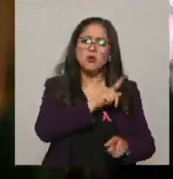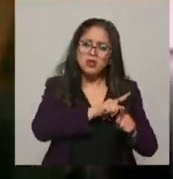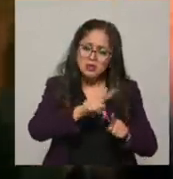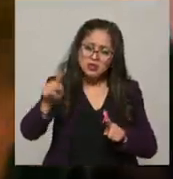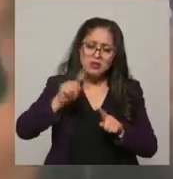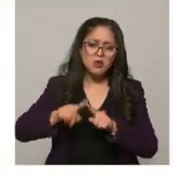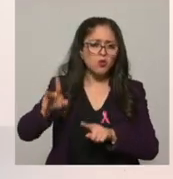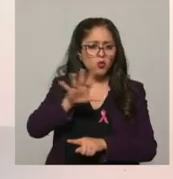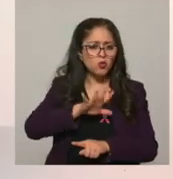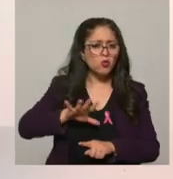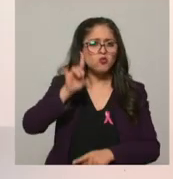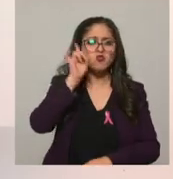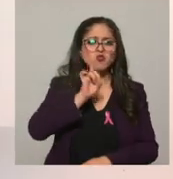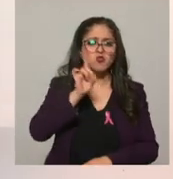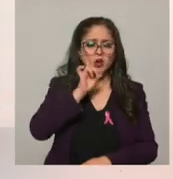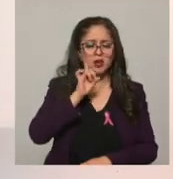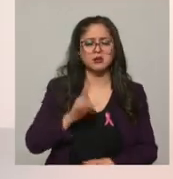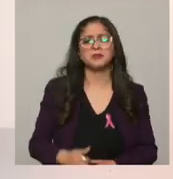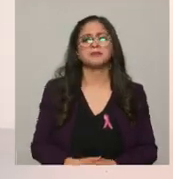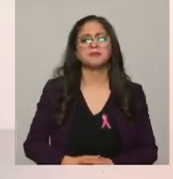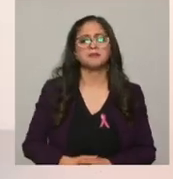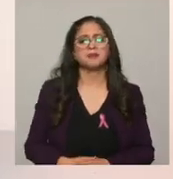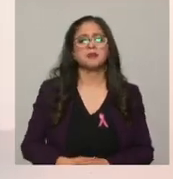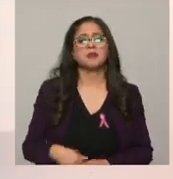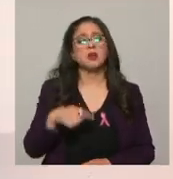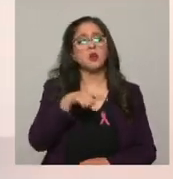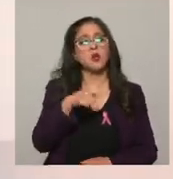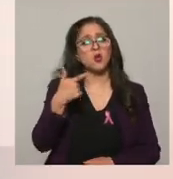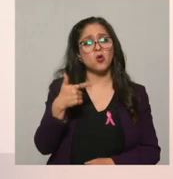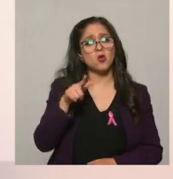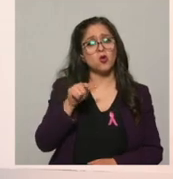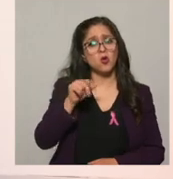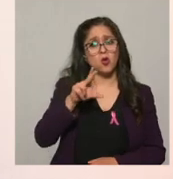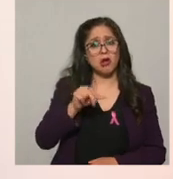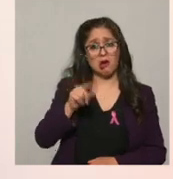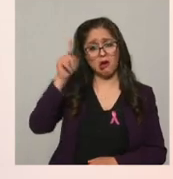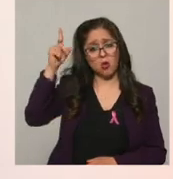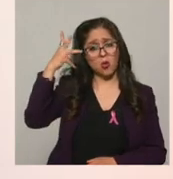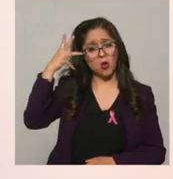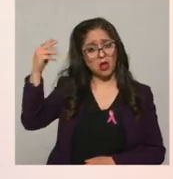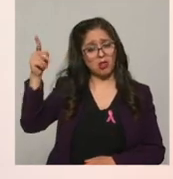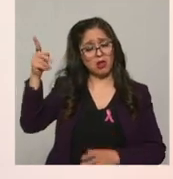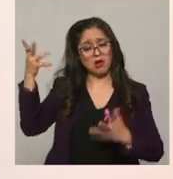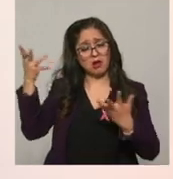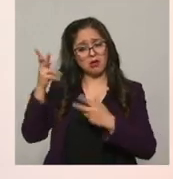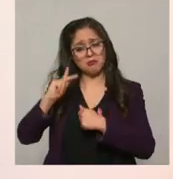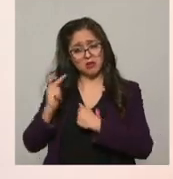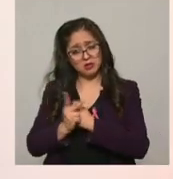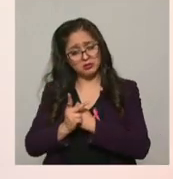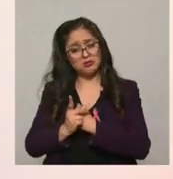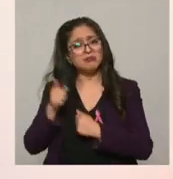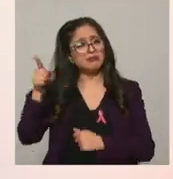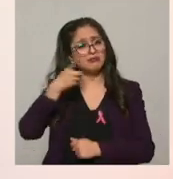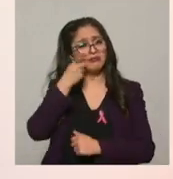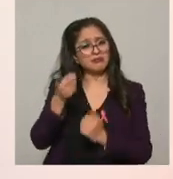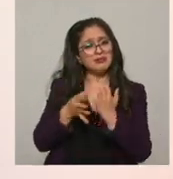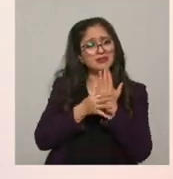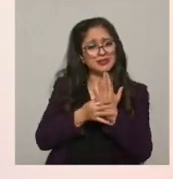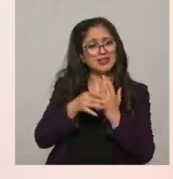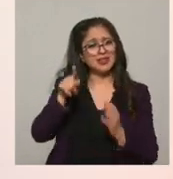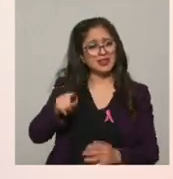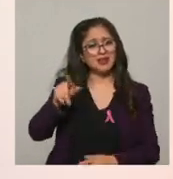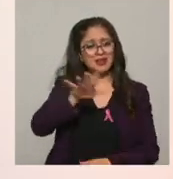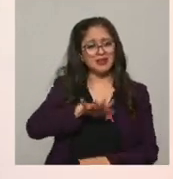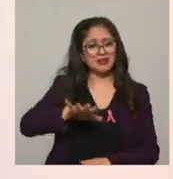Hasta luego, Gloria Davenport, en Holanda. Y como ella comenta, se registran muchas agresiones en la alcaldía Cuauhtémoc,